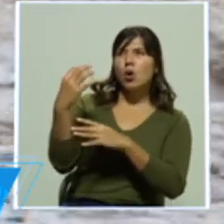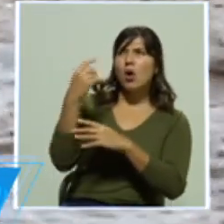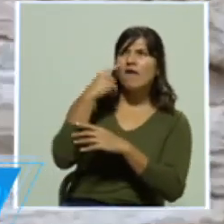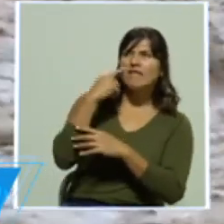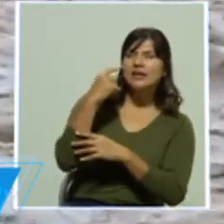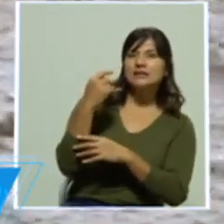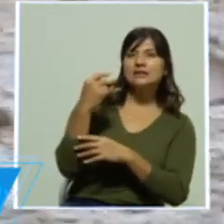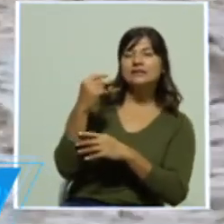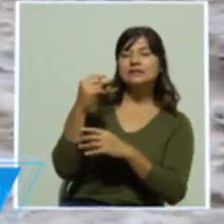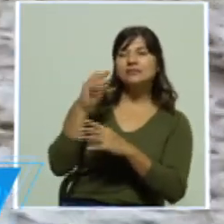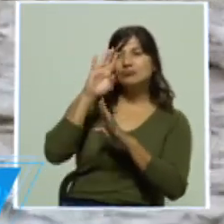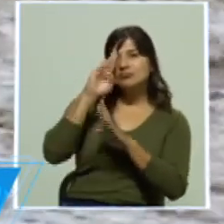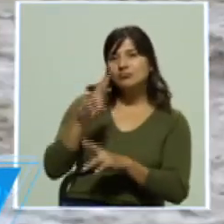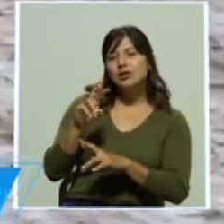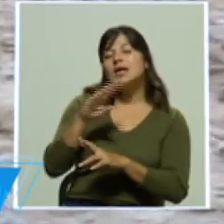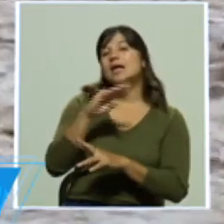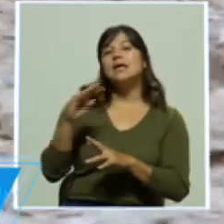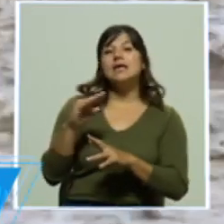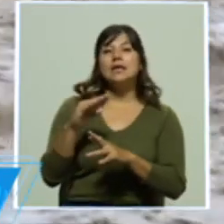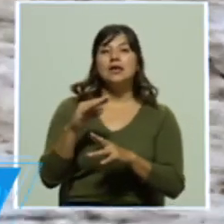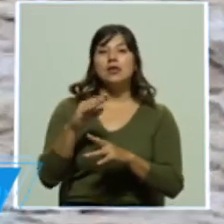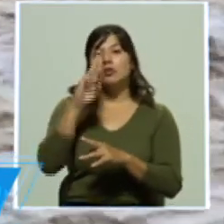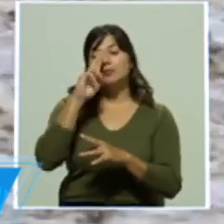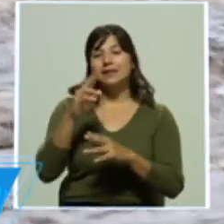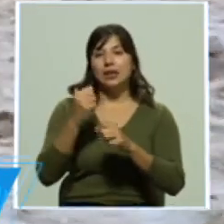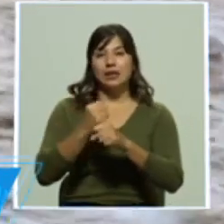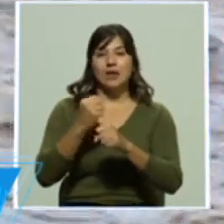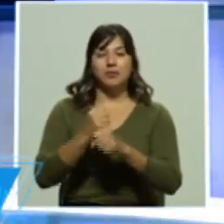están ejecutando en carretera.